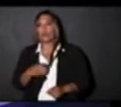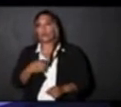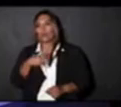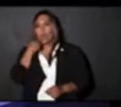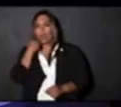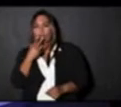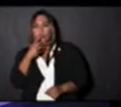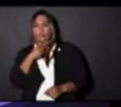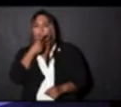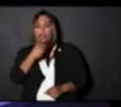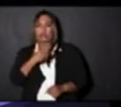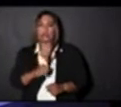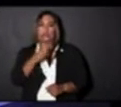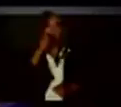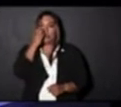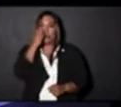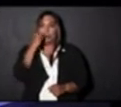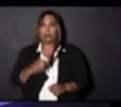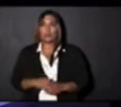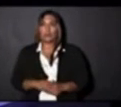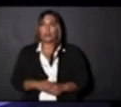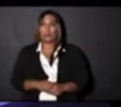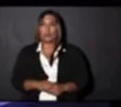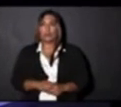uno debe gobernar pensando y actuando más allá de lo inmediato.